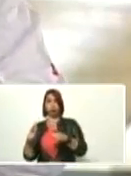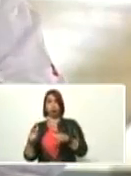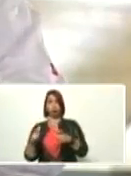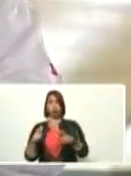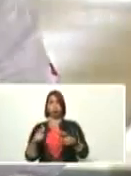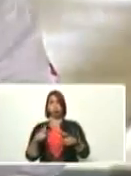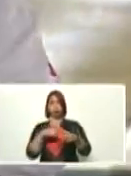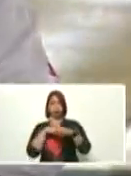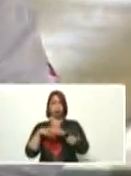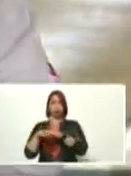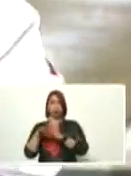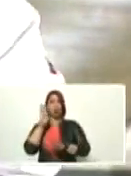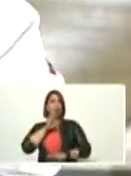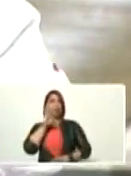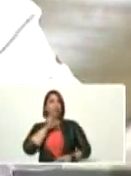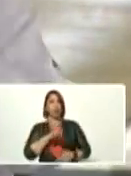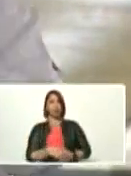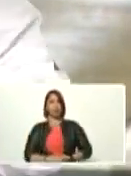se empicha.